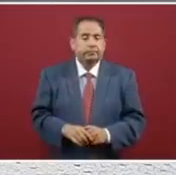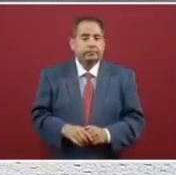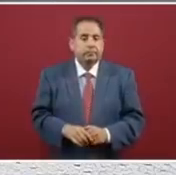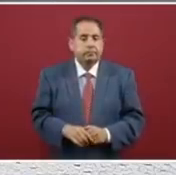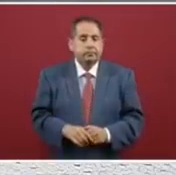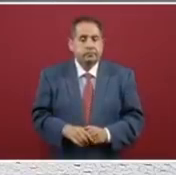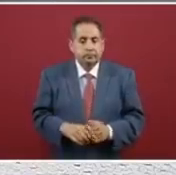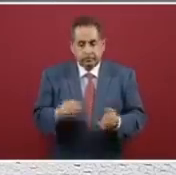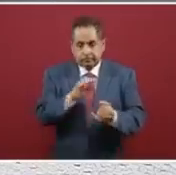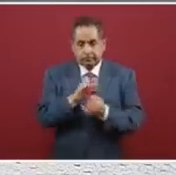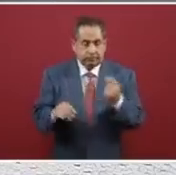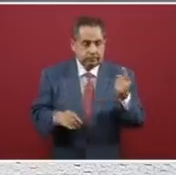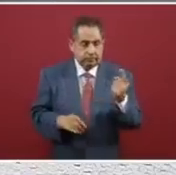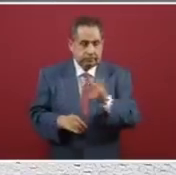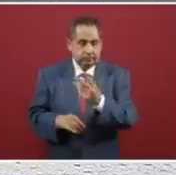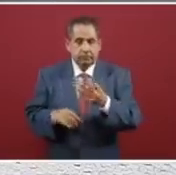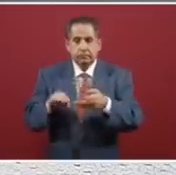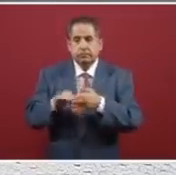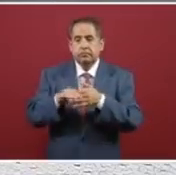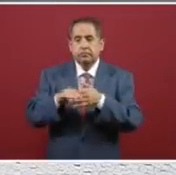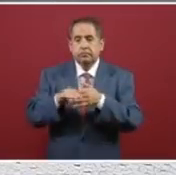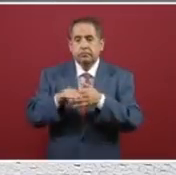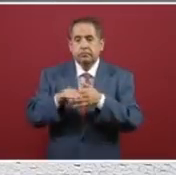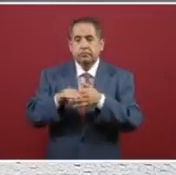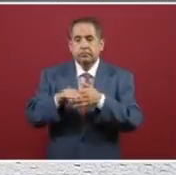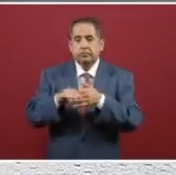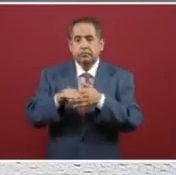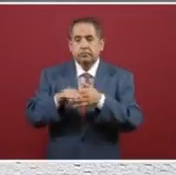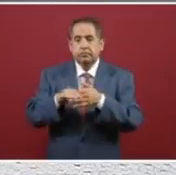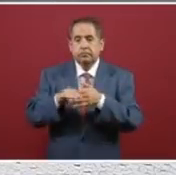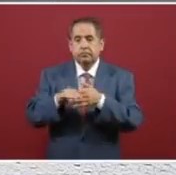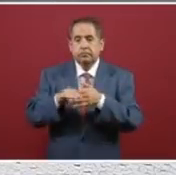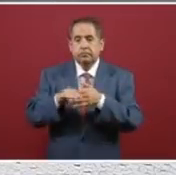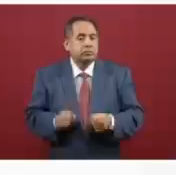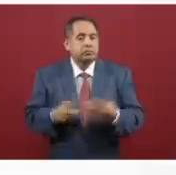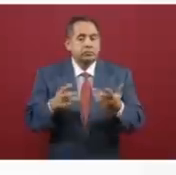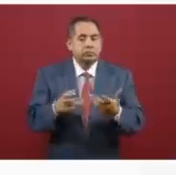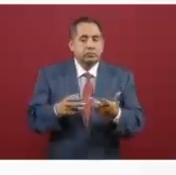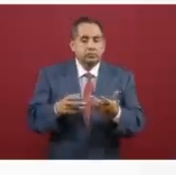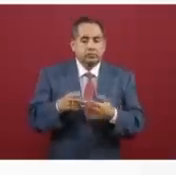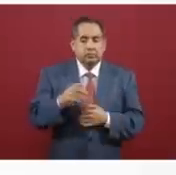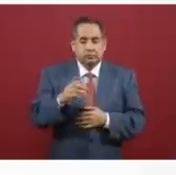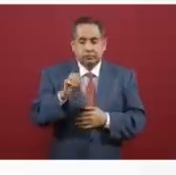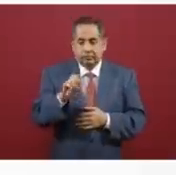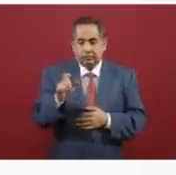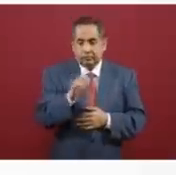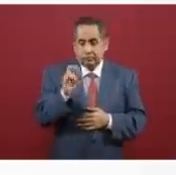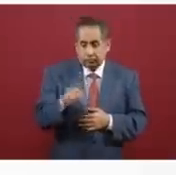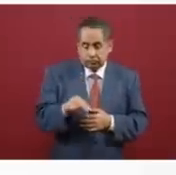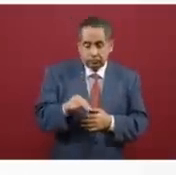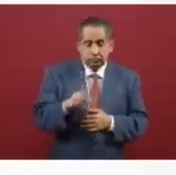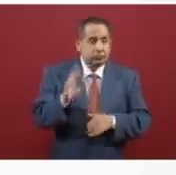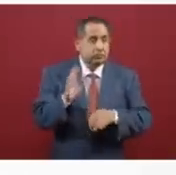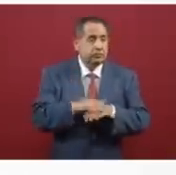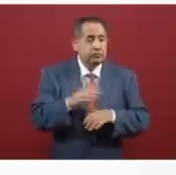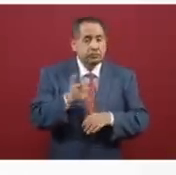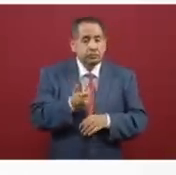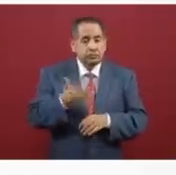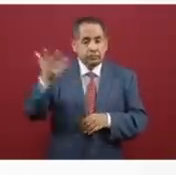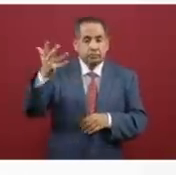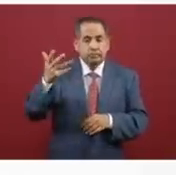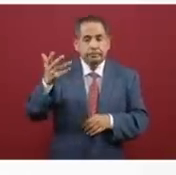últimas tres gráficas son de la zona de monterrey en monterrey exxonmobil es el que está marcando